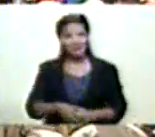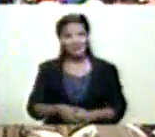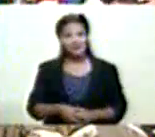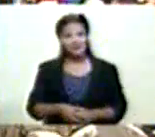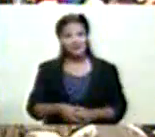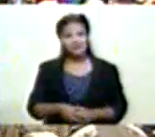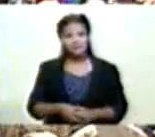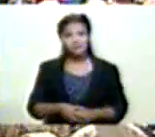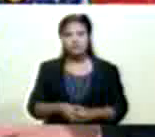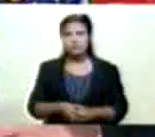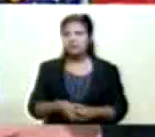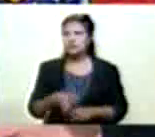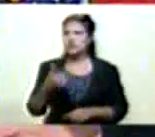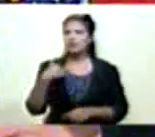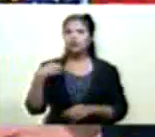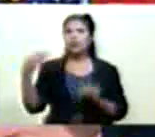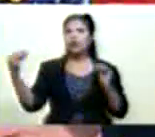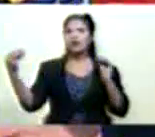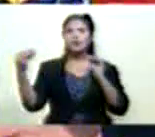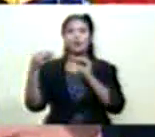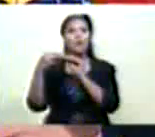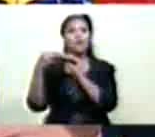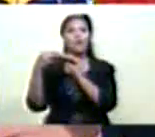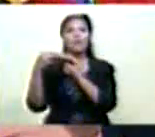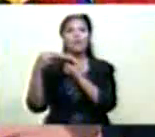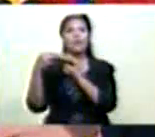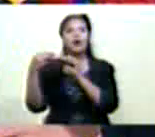Dicen y que yo me parezco a...